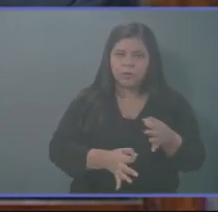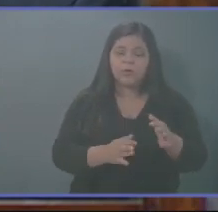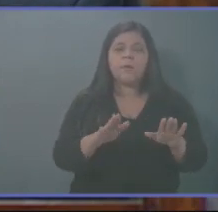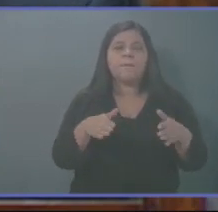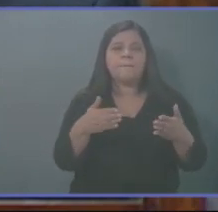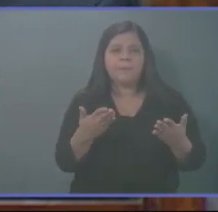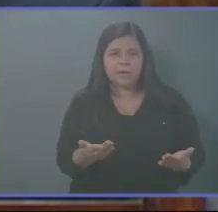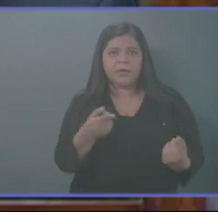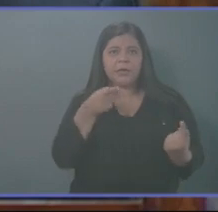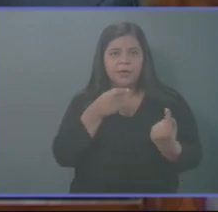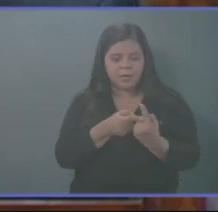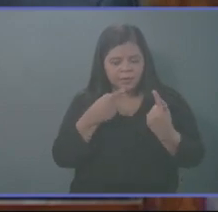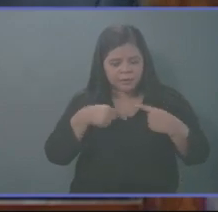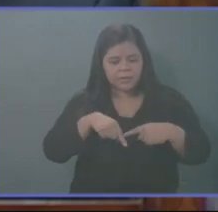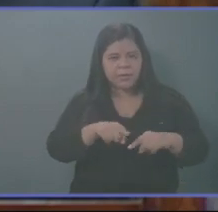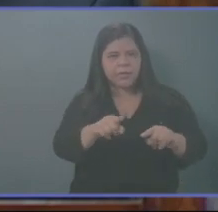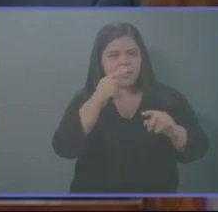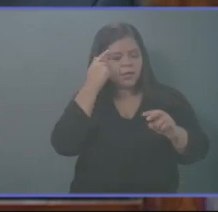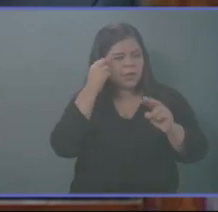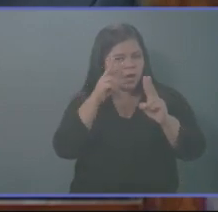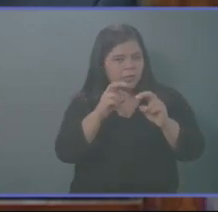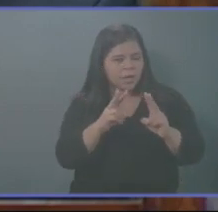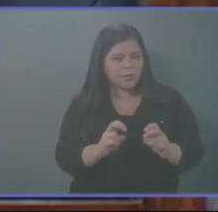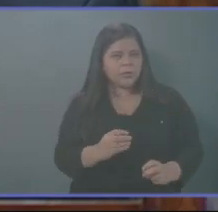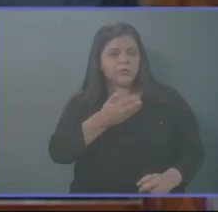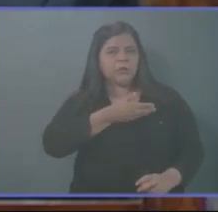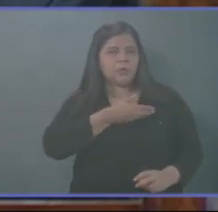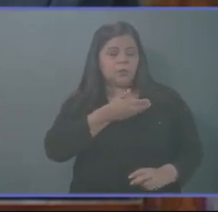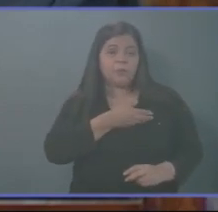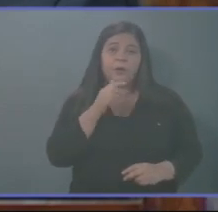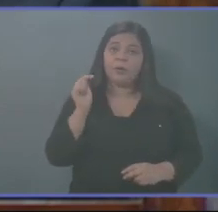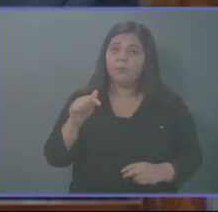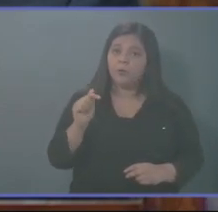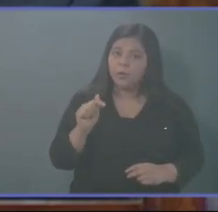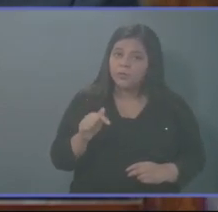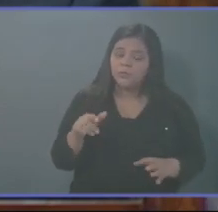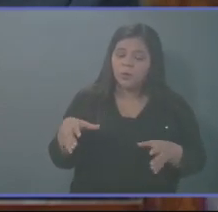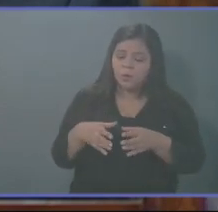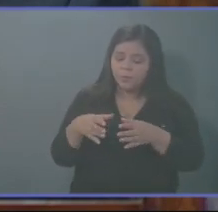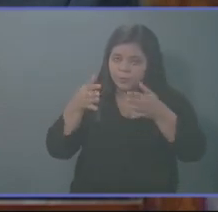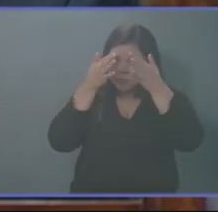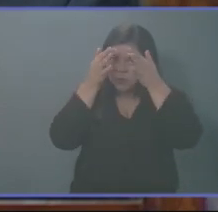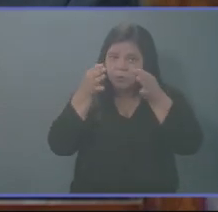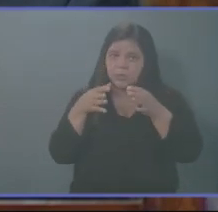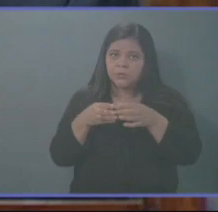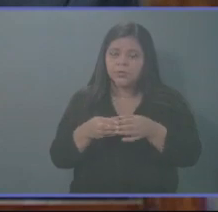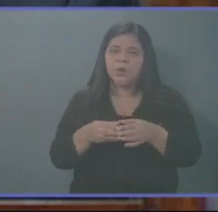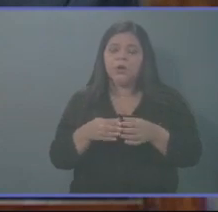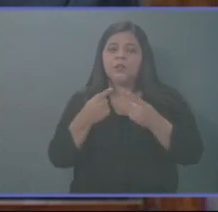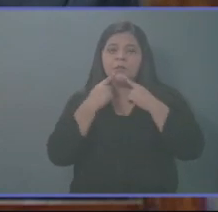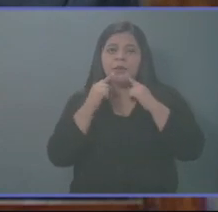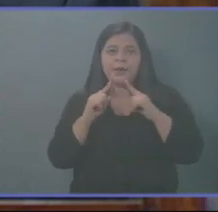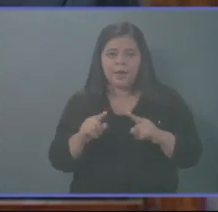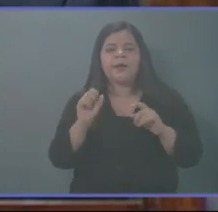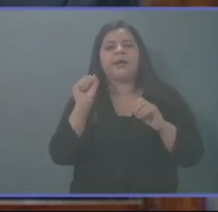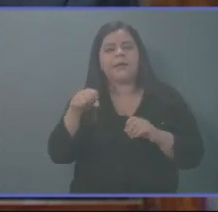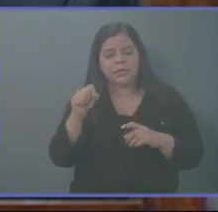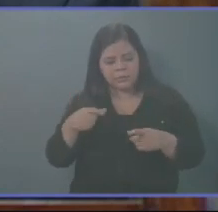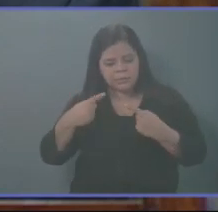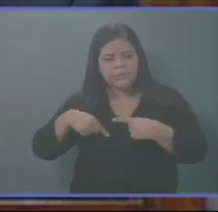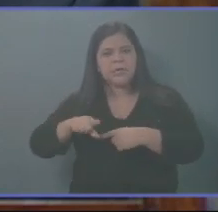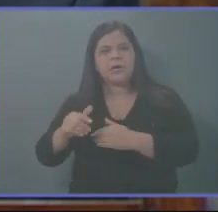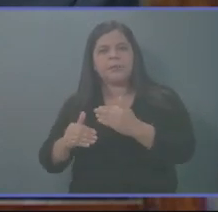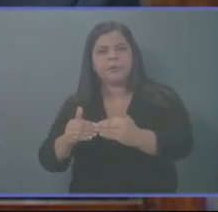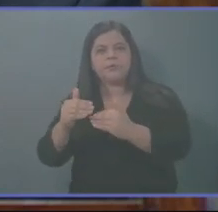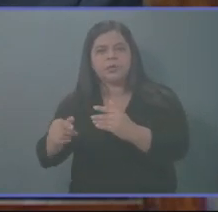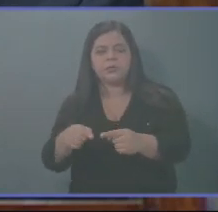que sea este quien realice el examen de culpabilidad, por lo que esta comisión especial emite dictamen declarando que hay lugar a formación de causa